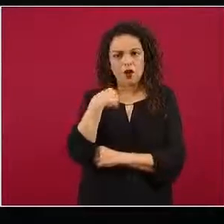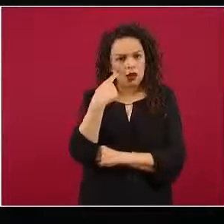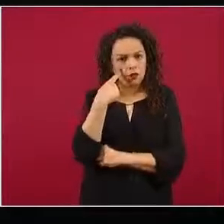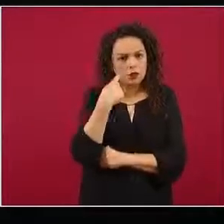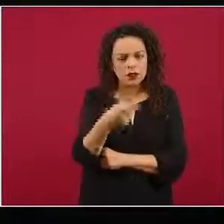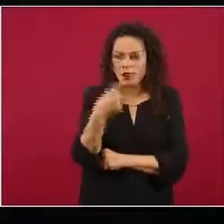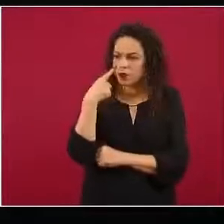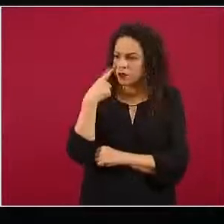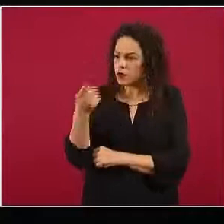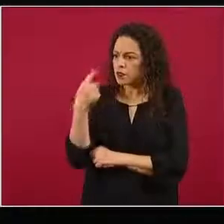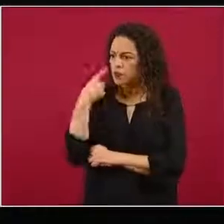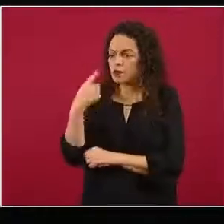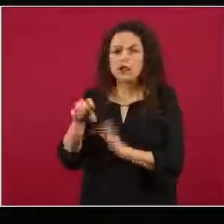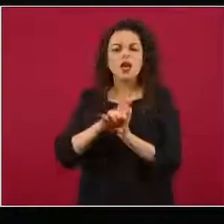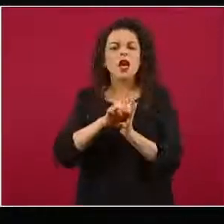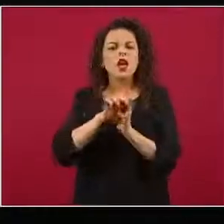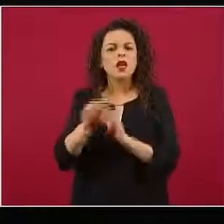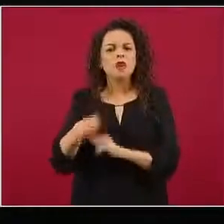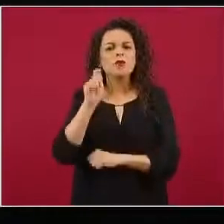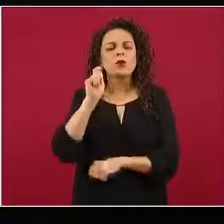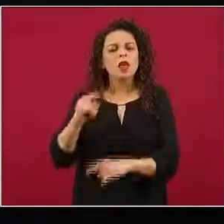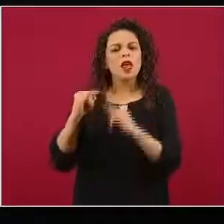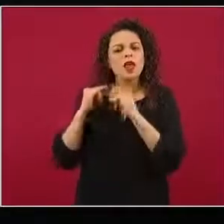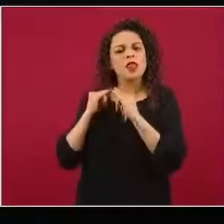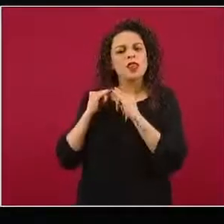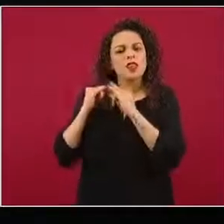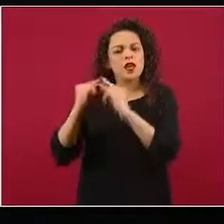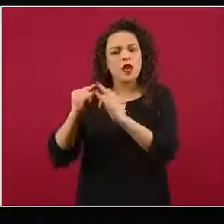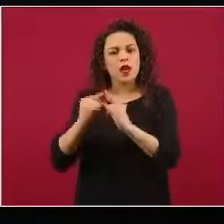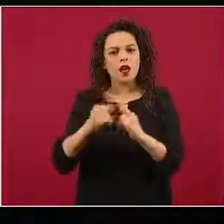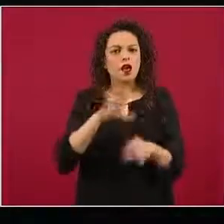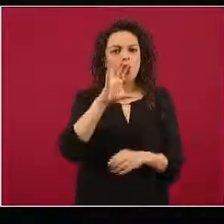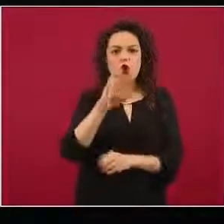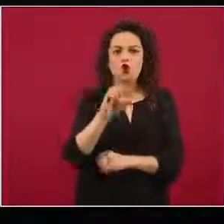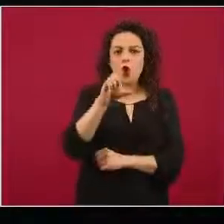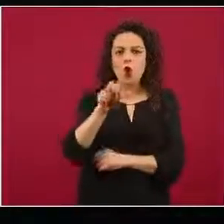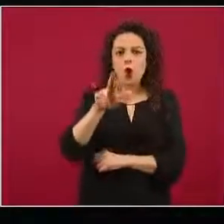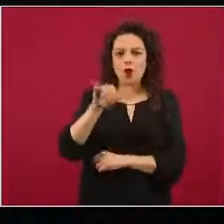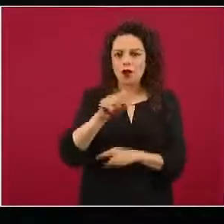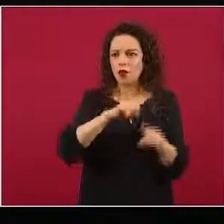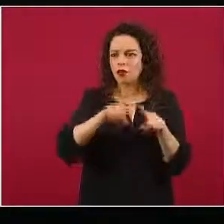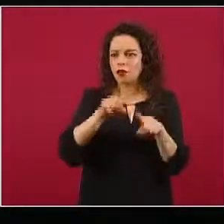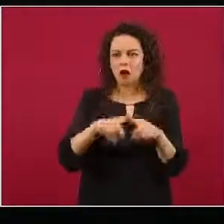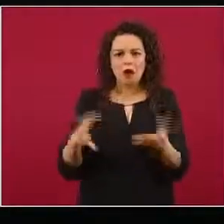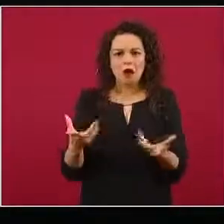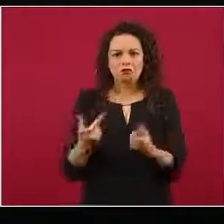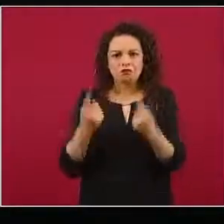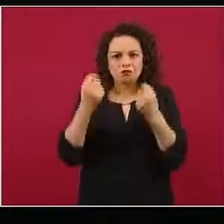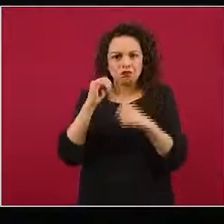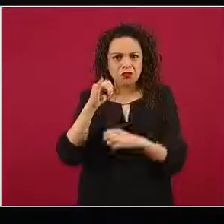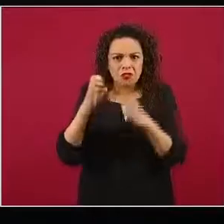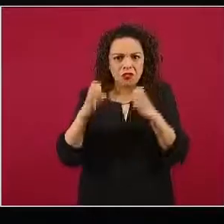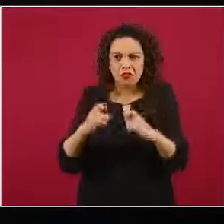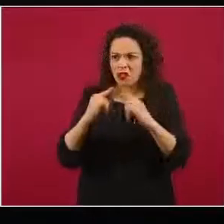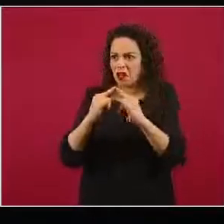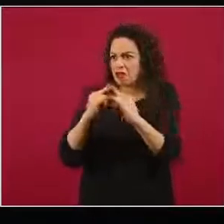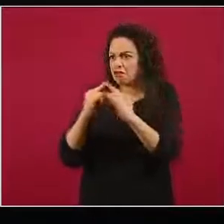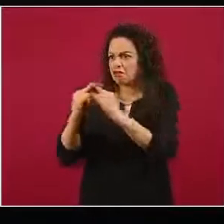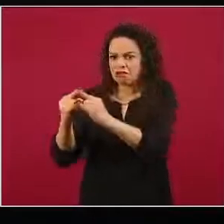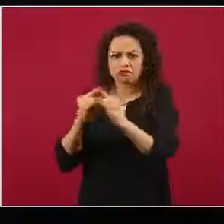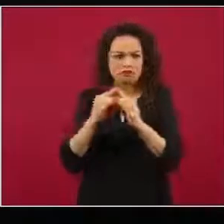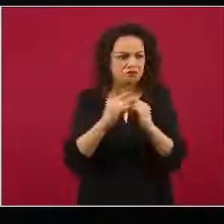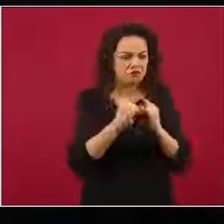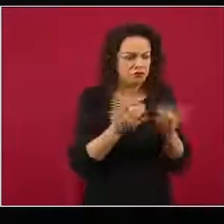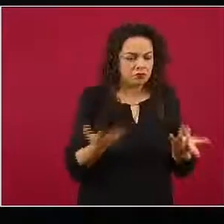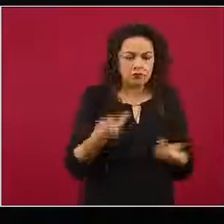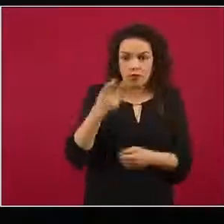caso de los tianguis en diferentes colonias el día de hoy estuvieron en su plenitud, sobre todo tomando en cuenta que